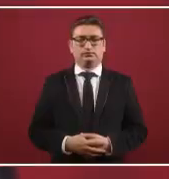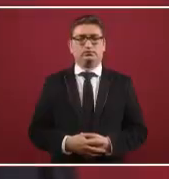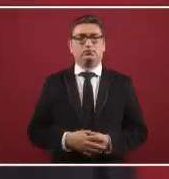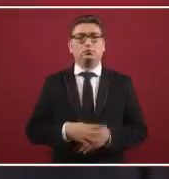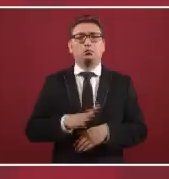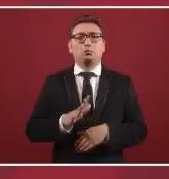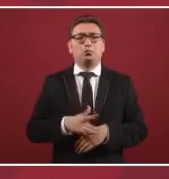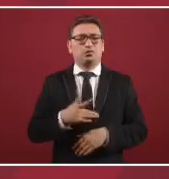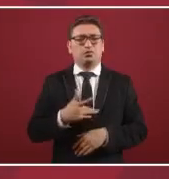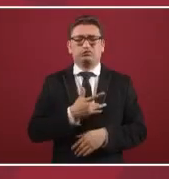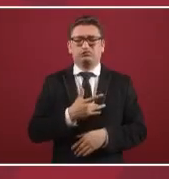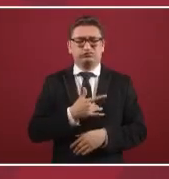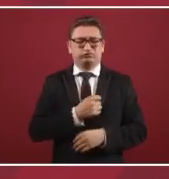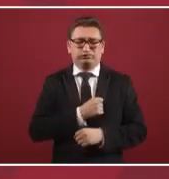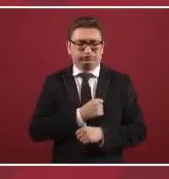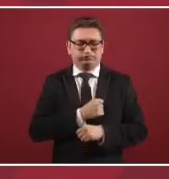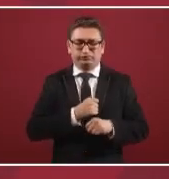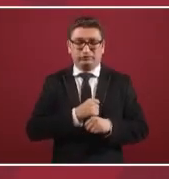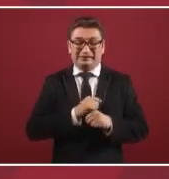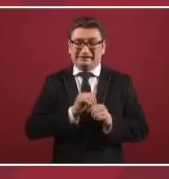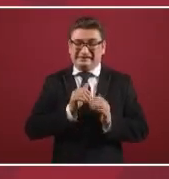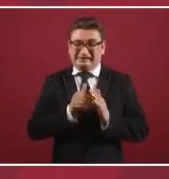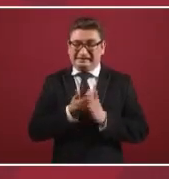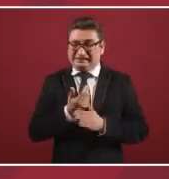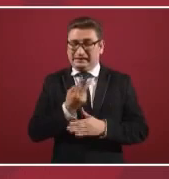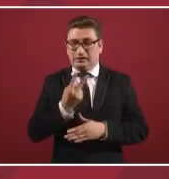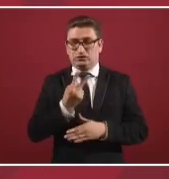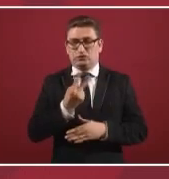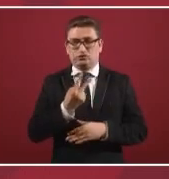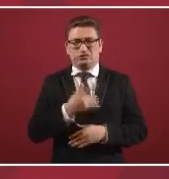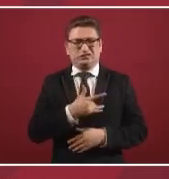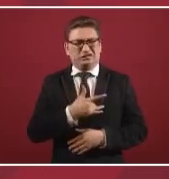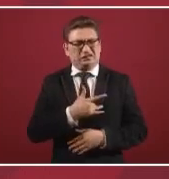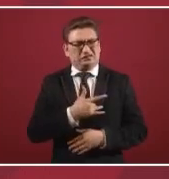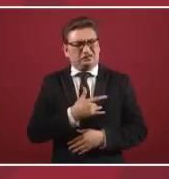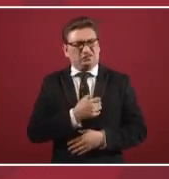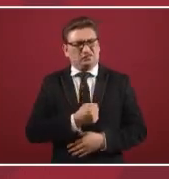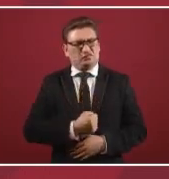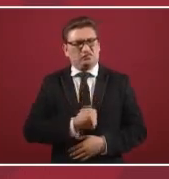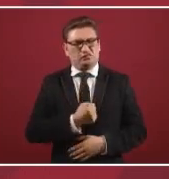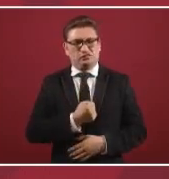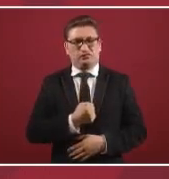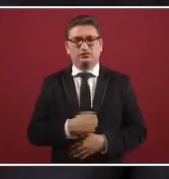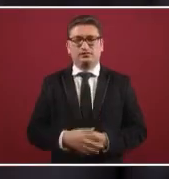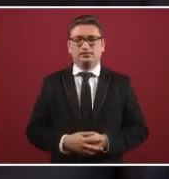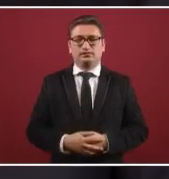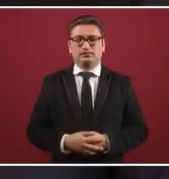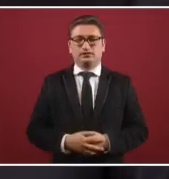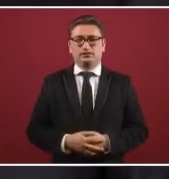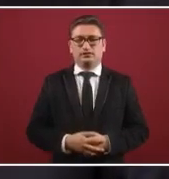me pegó fuerte a las 2 de la mañana, que es un dolor, dicen